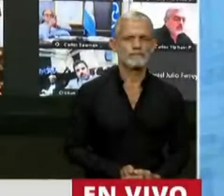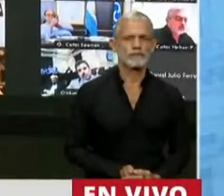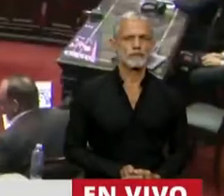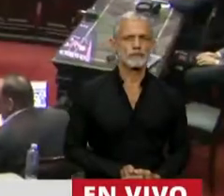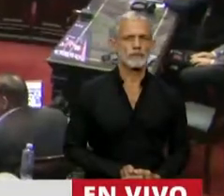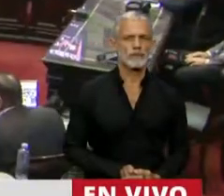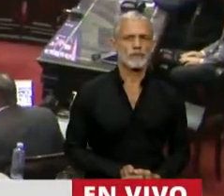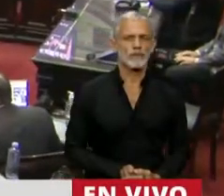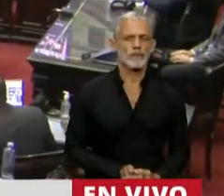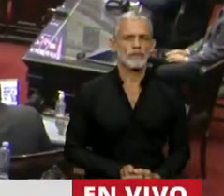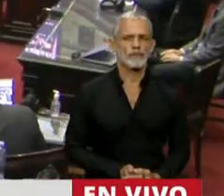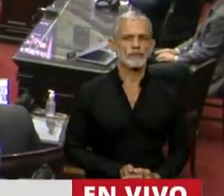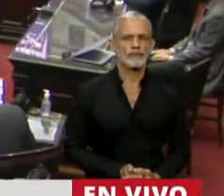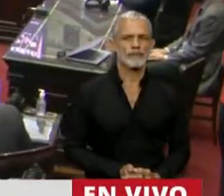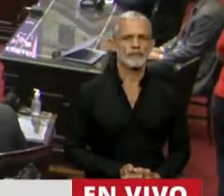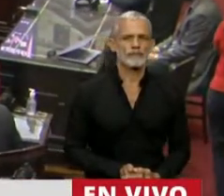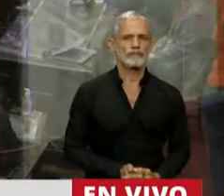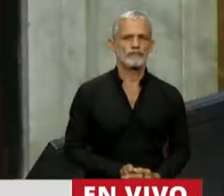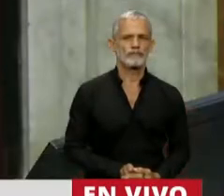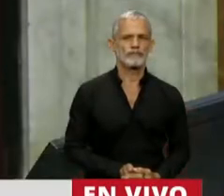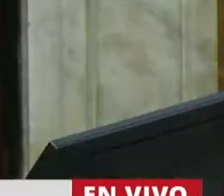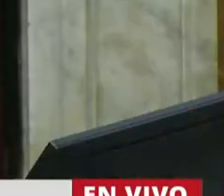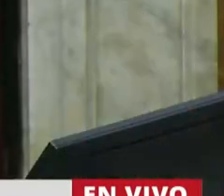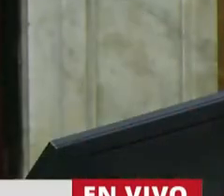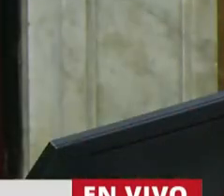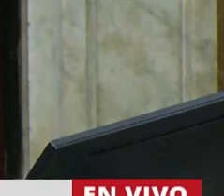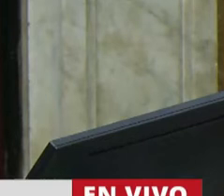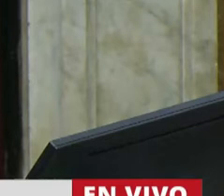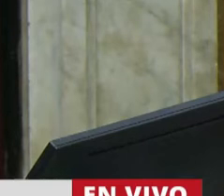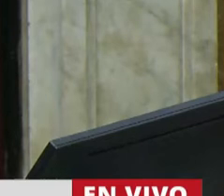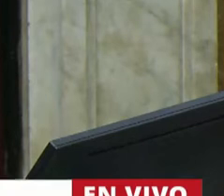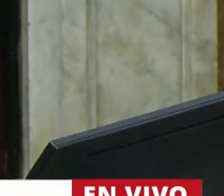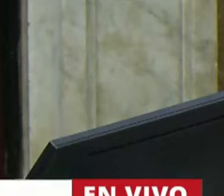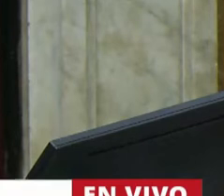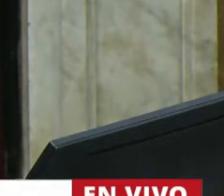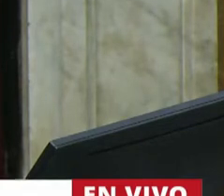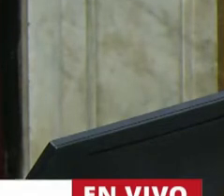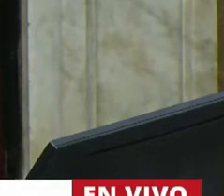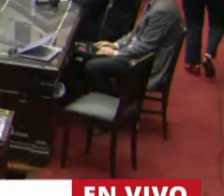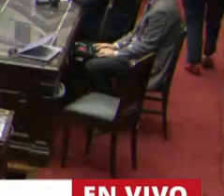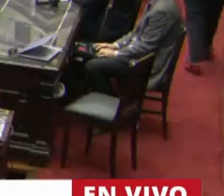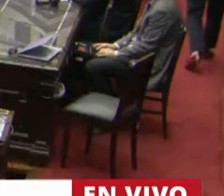Tiene la palabra el diputado Álvaro de la Madrid.